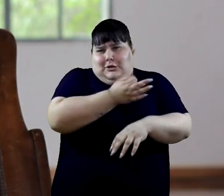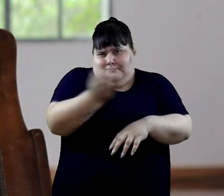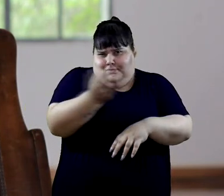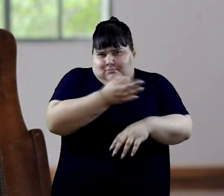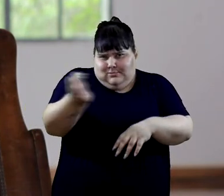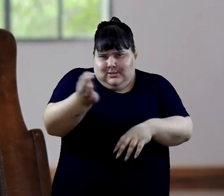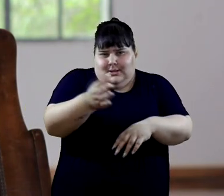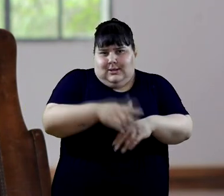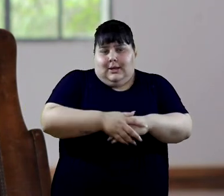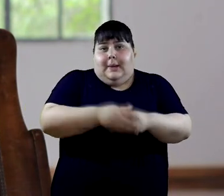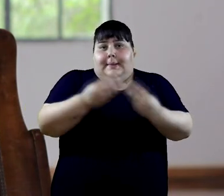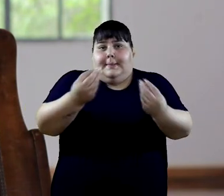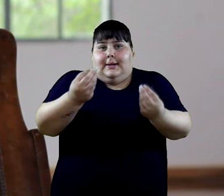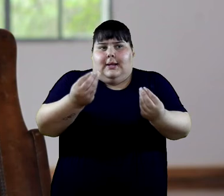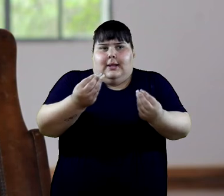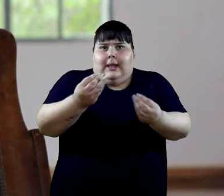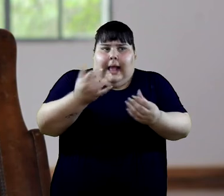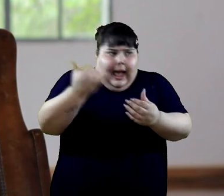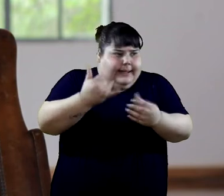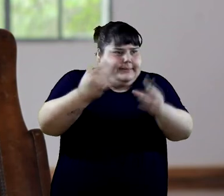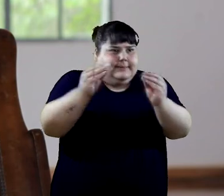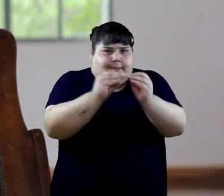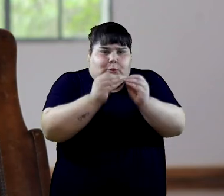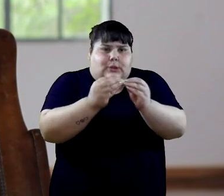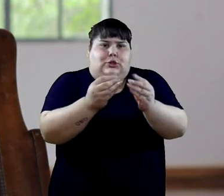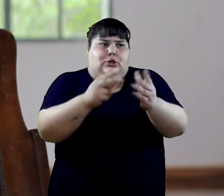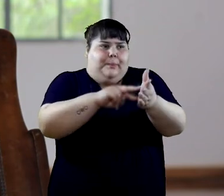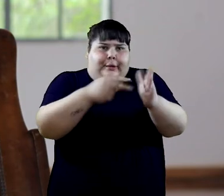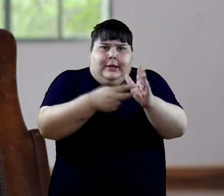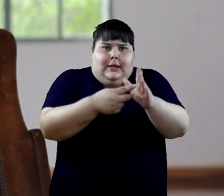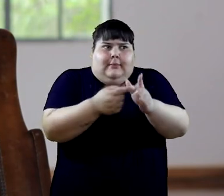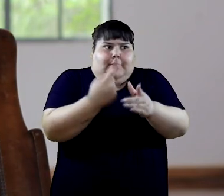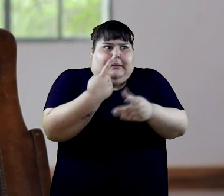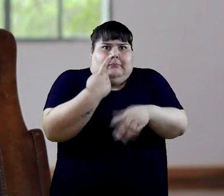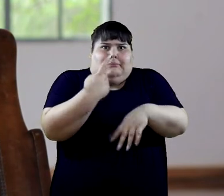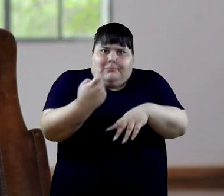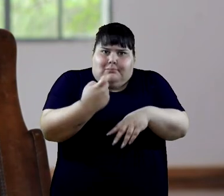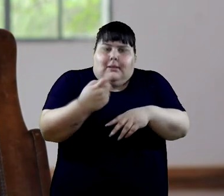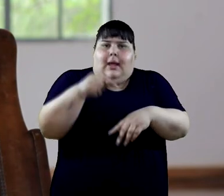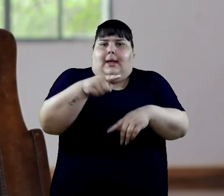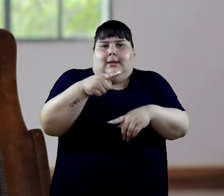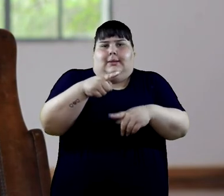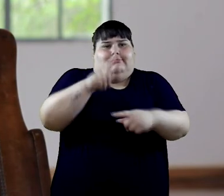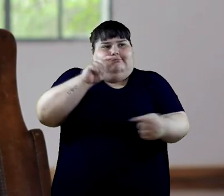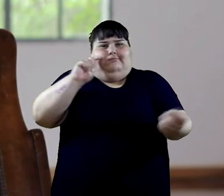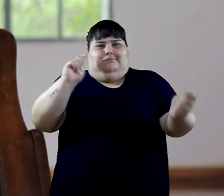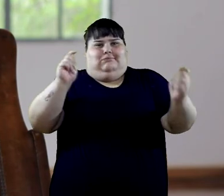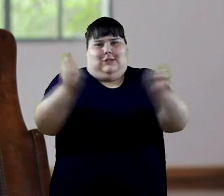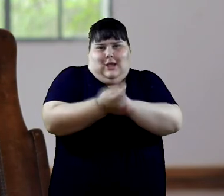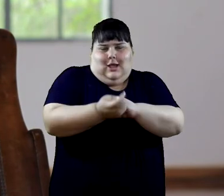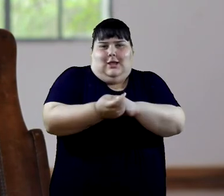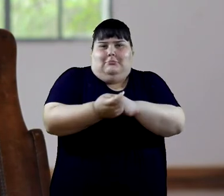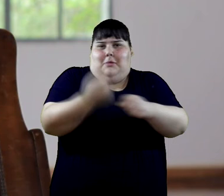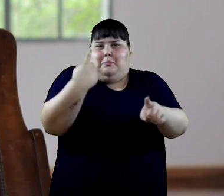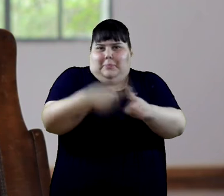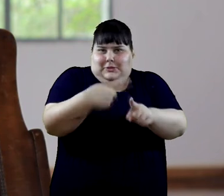Entonces creo que tengo mucho de esa, como, dar vuelta a las situaciones, ¿sí? Noto algunas cuestiones, pero trato de no hacerme cargo